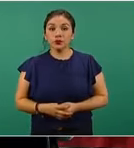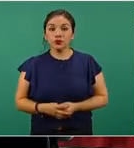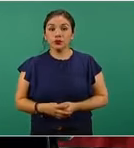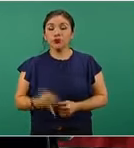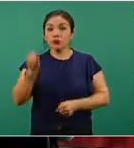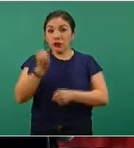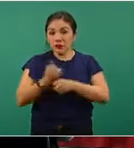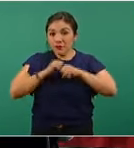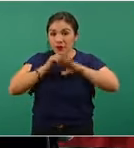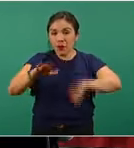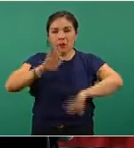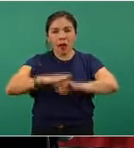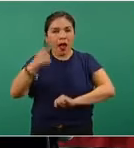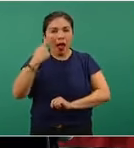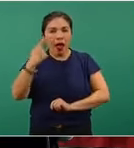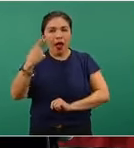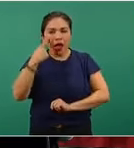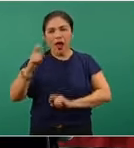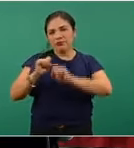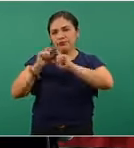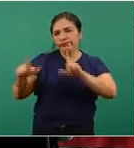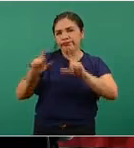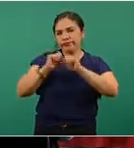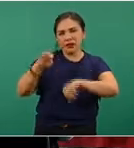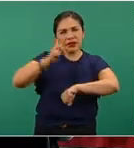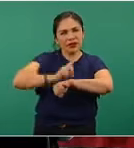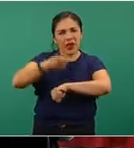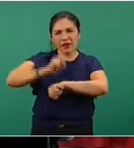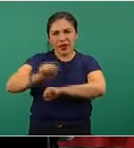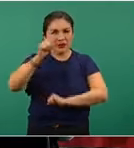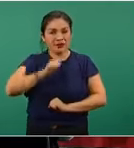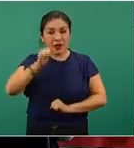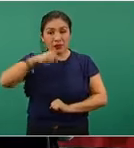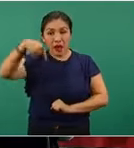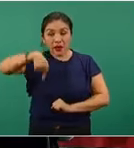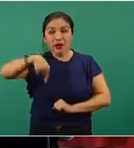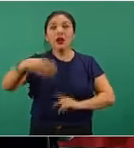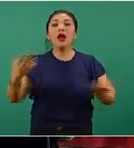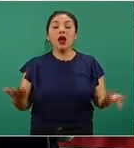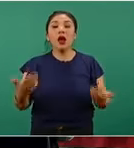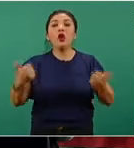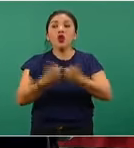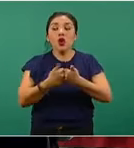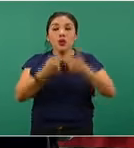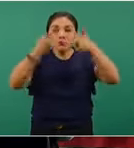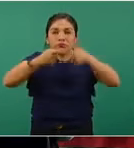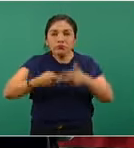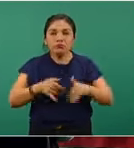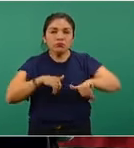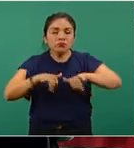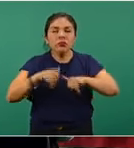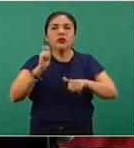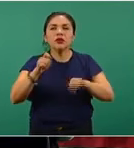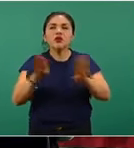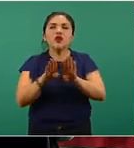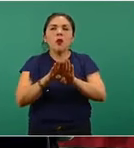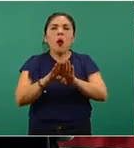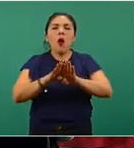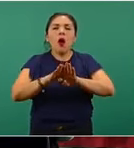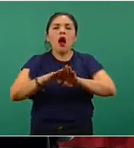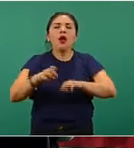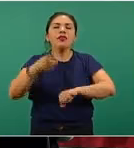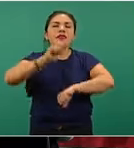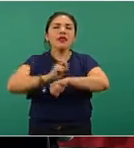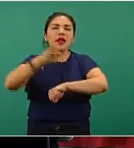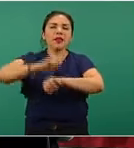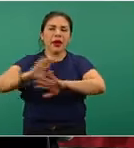el informe que normalmente presentamos diariamente con las estadísticas actualizadas al día de